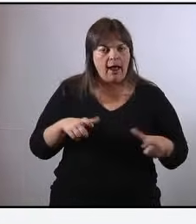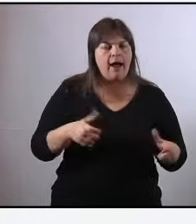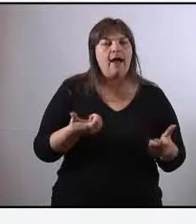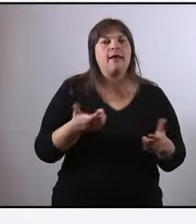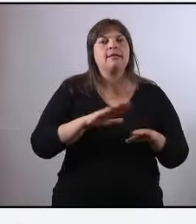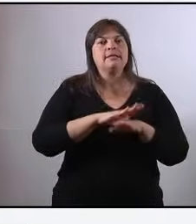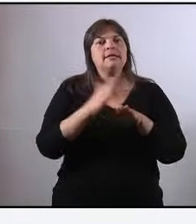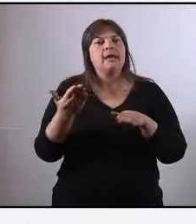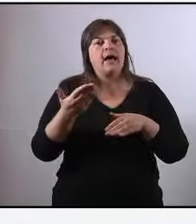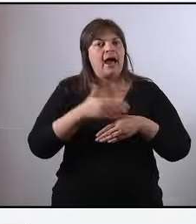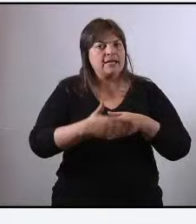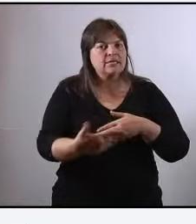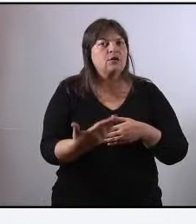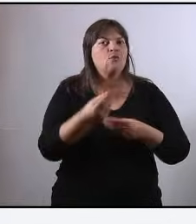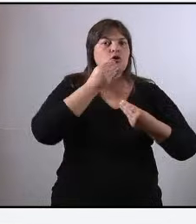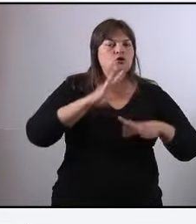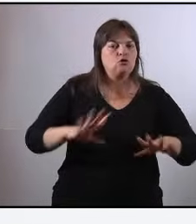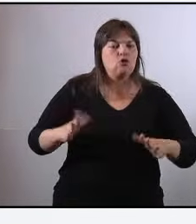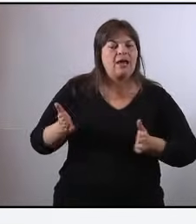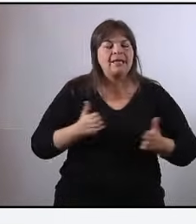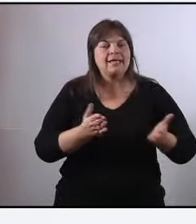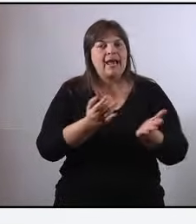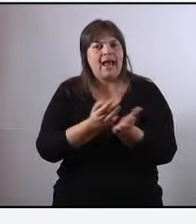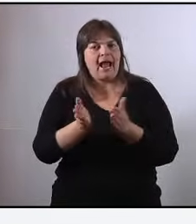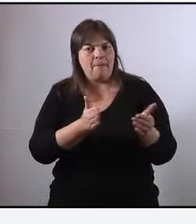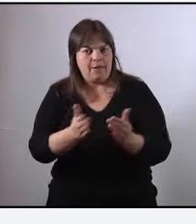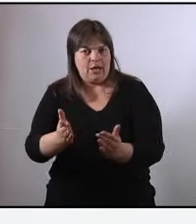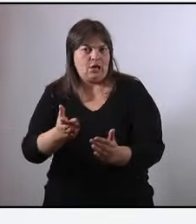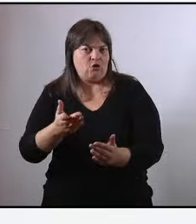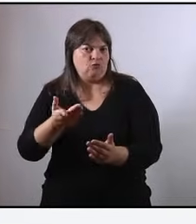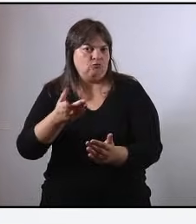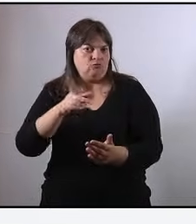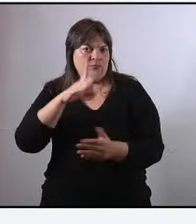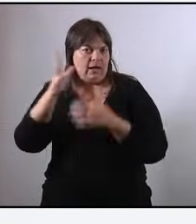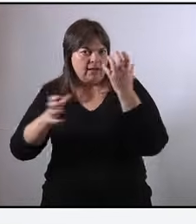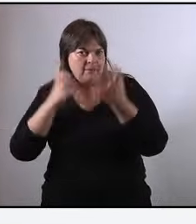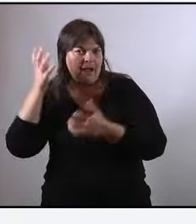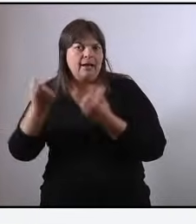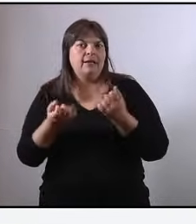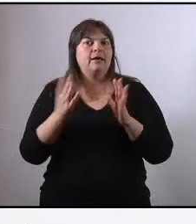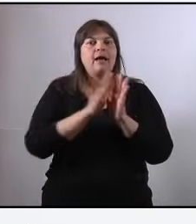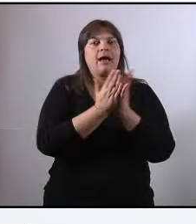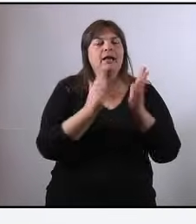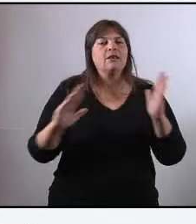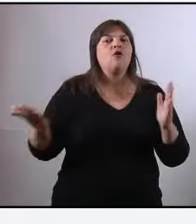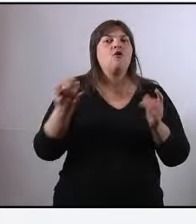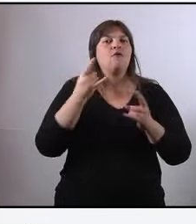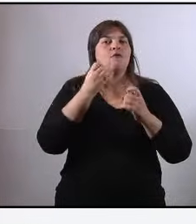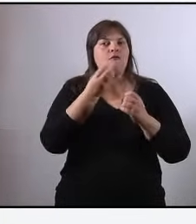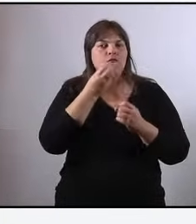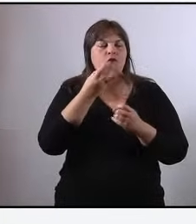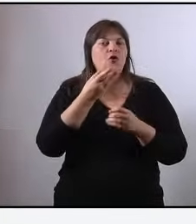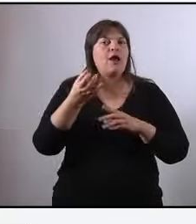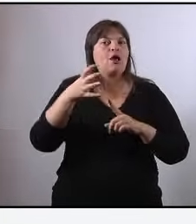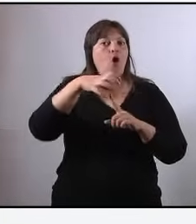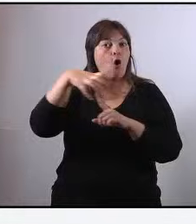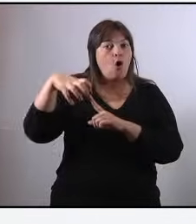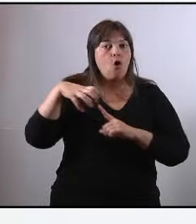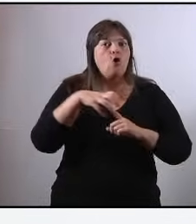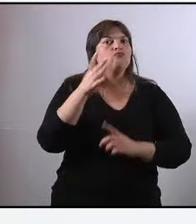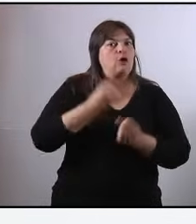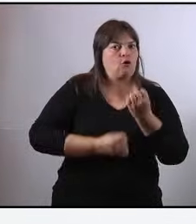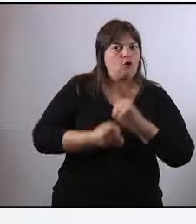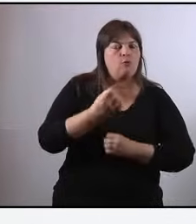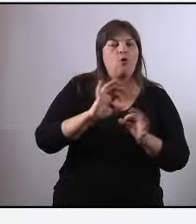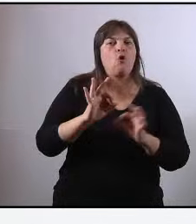archivo histórico de vías pecuarias, un catálogo regional de flora y hongos de valor económico o un